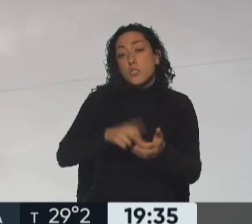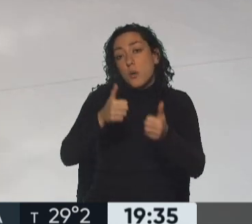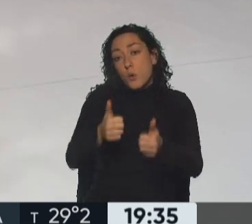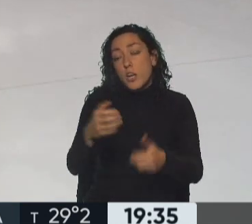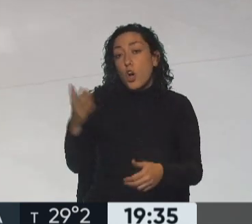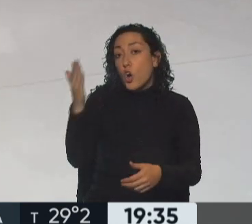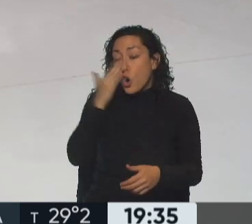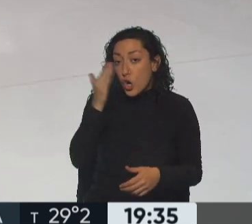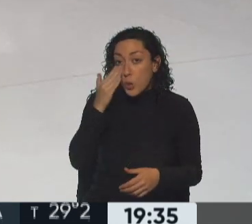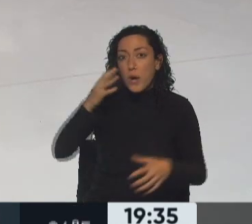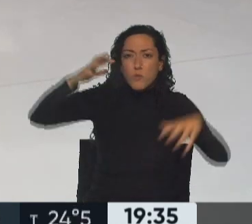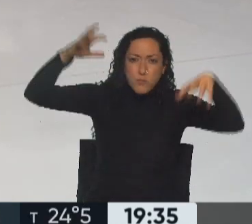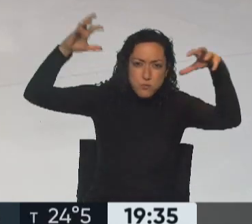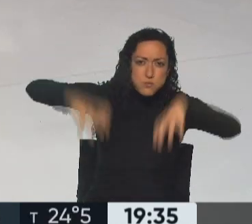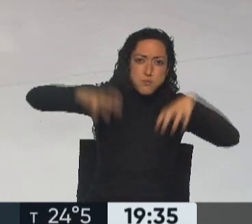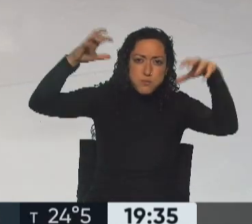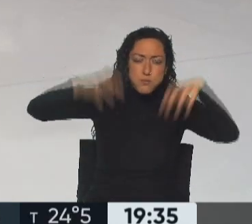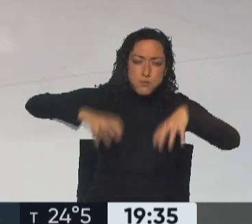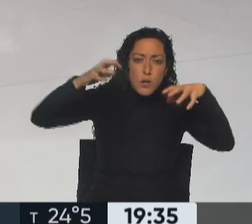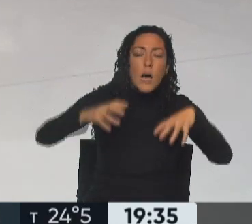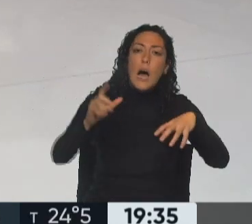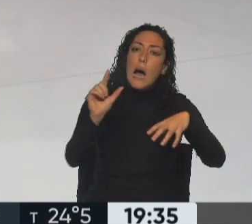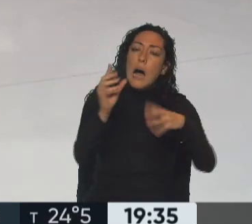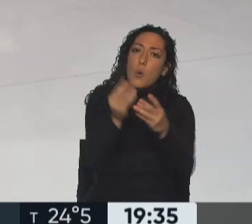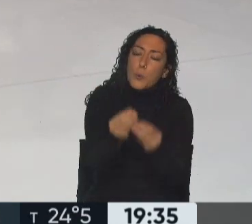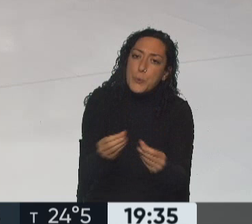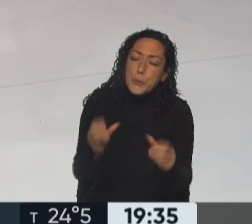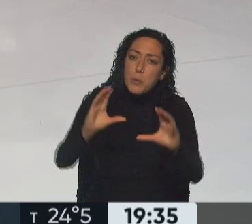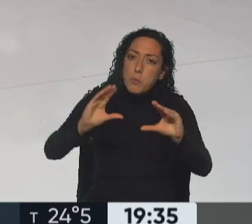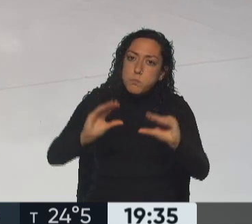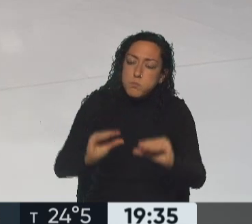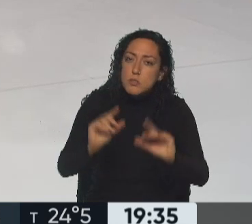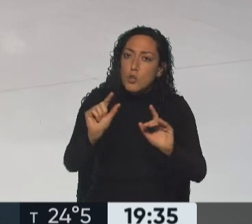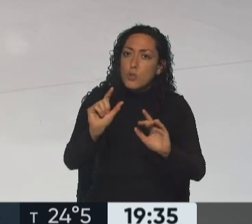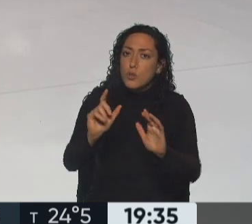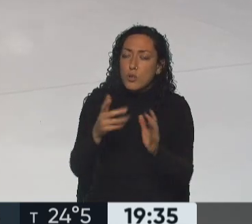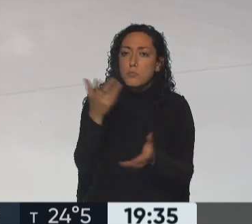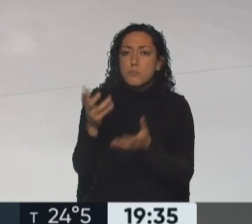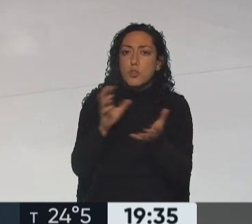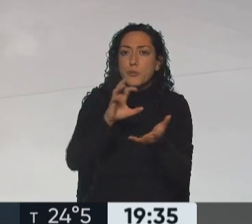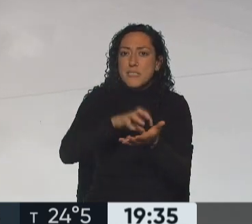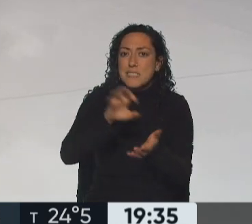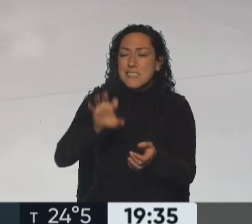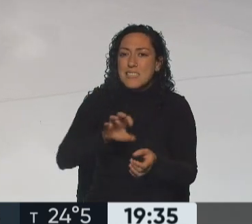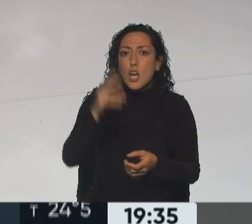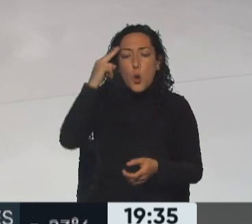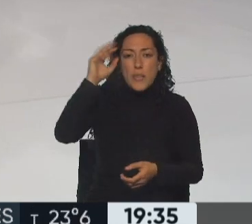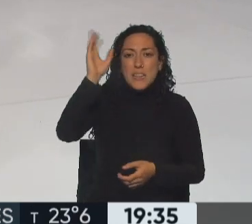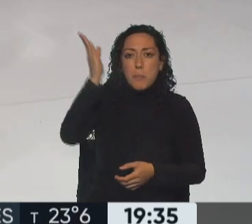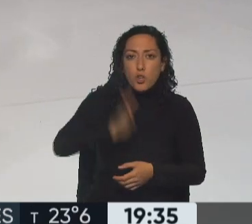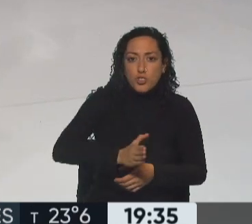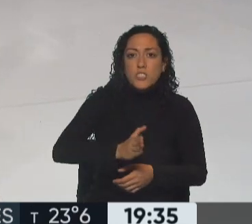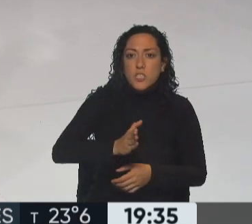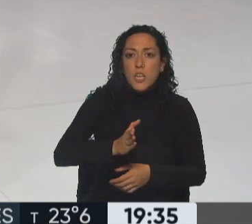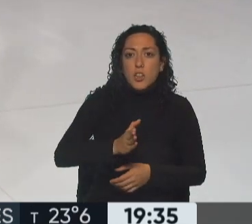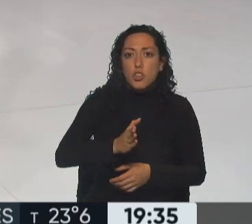una lluvia, una tormenta anoche que trajo alivio, ¿no?, para lo que son los incendios en esa provincia, prácticamente el 90%